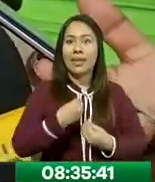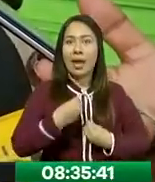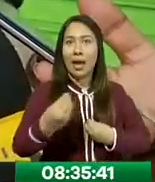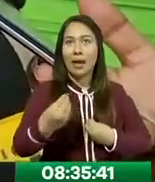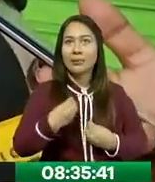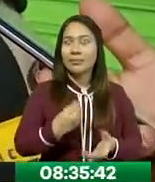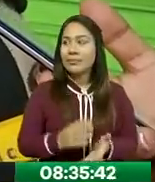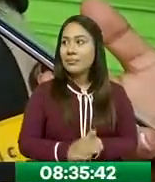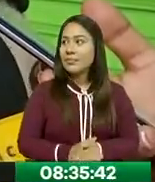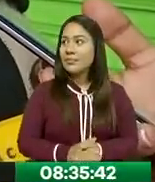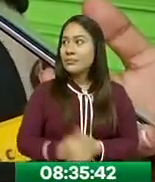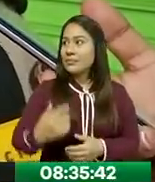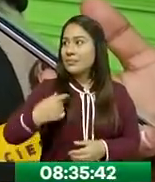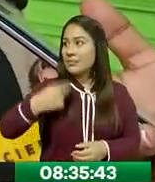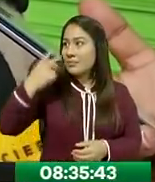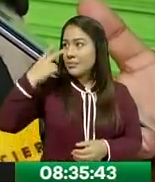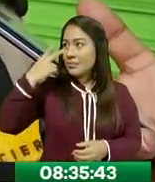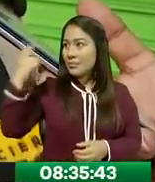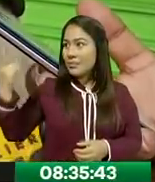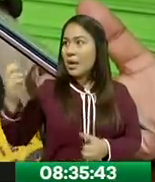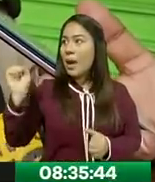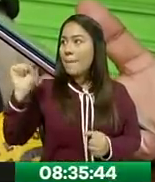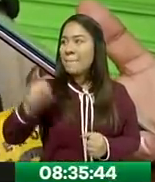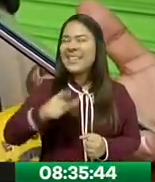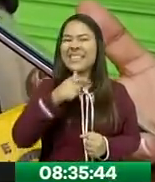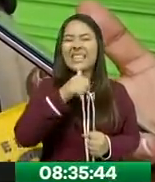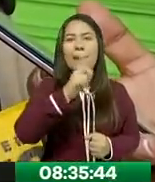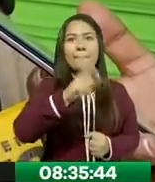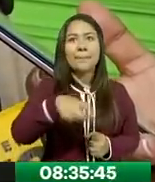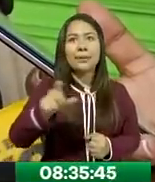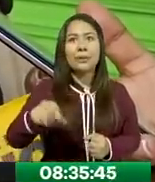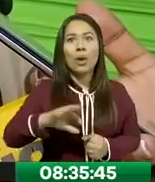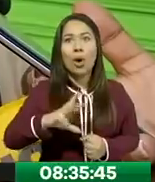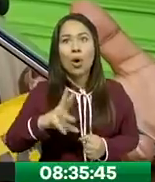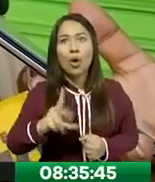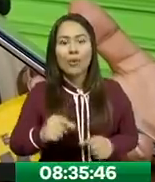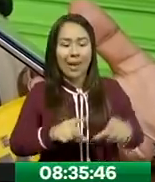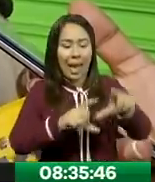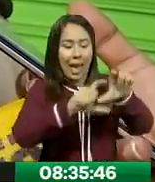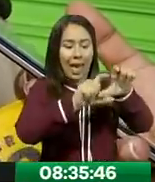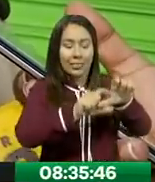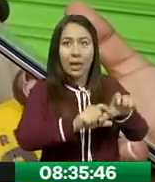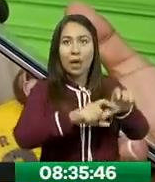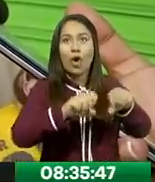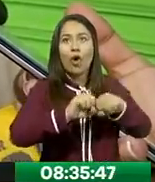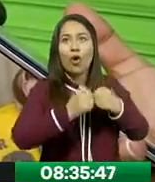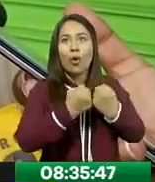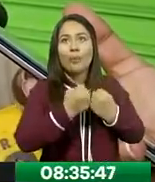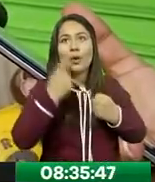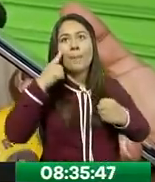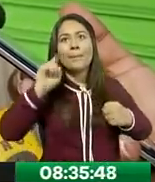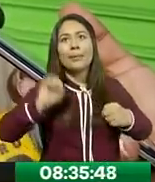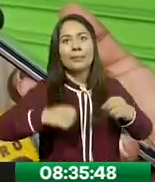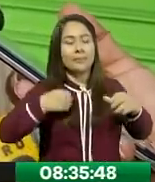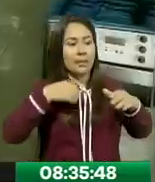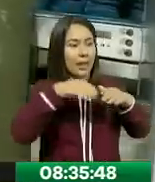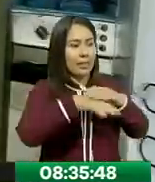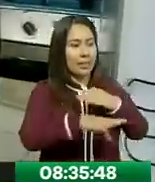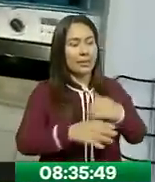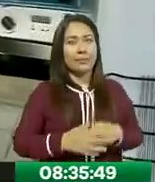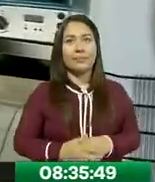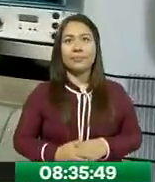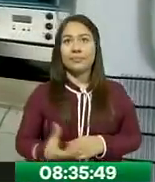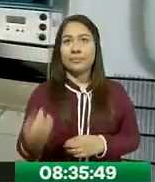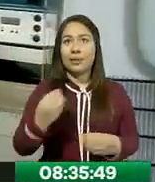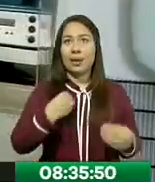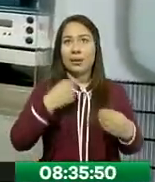sino más lo que son las argollas de los candados y aparentemente han levantado las puertas y han ingresado al interior. Los